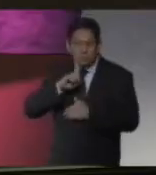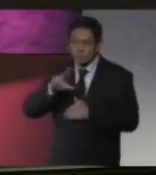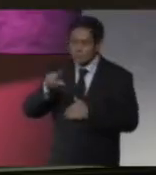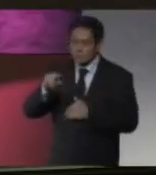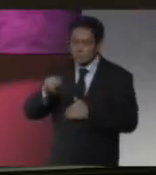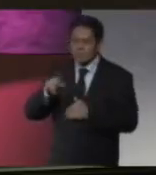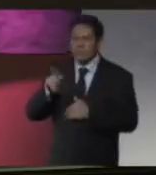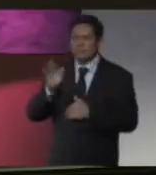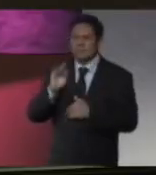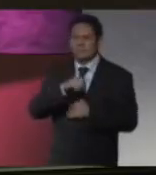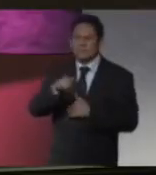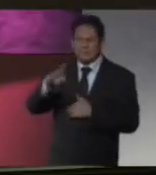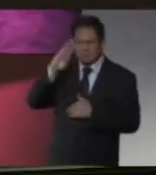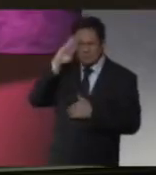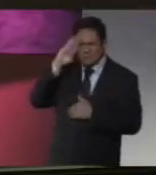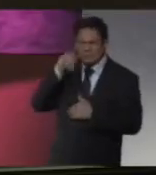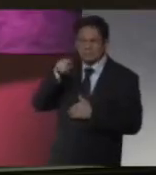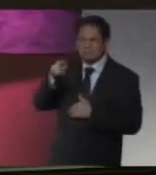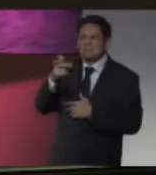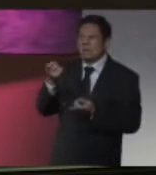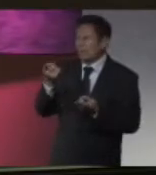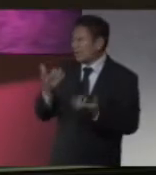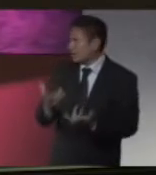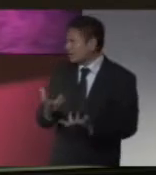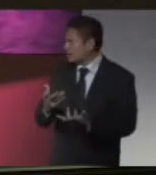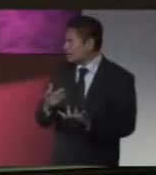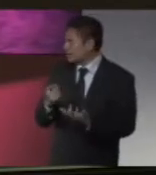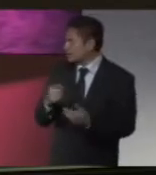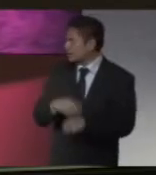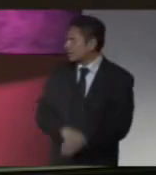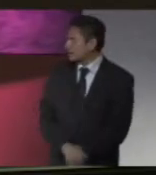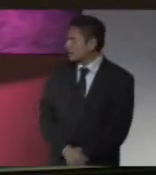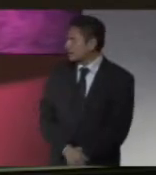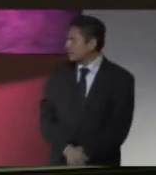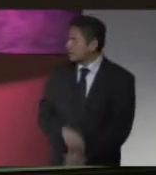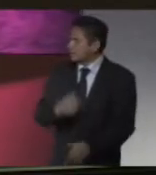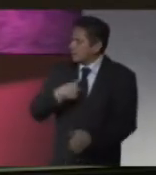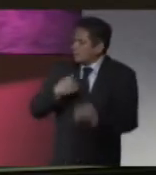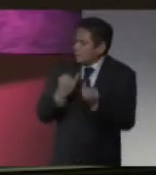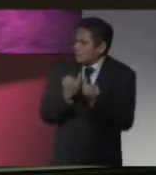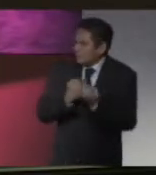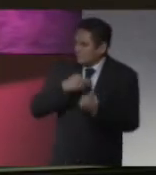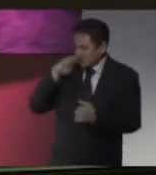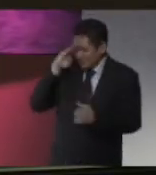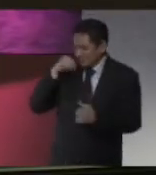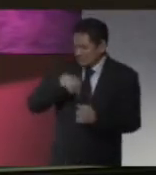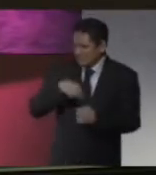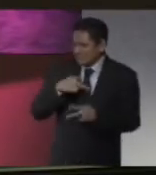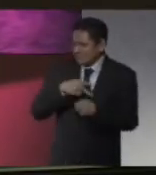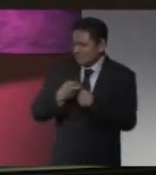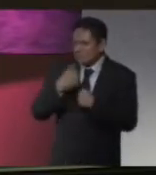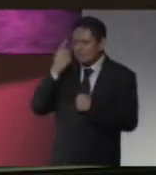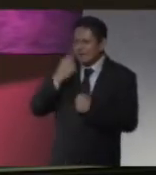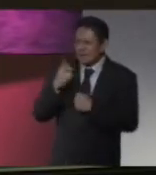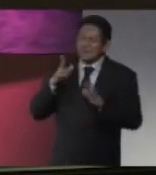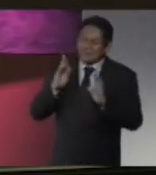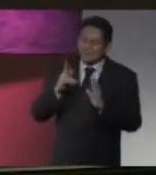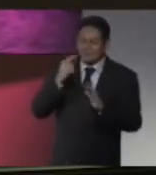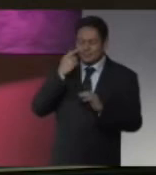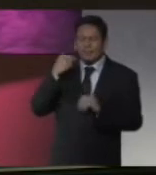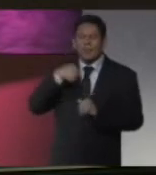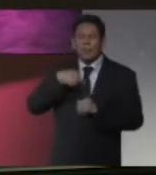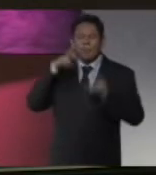se preguntarán, ¿y qué hace ahí? Pues también un poco me lo pregunto yo. El tema que me piden abordar es un tema, es muy